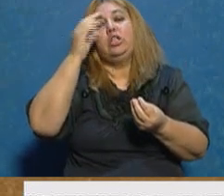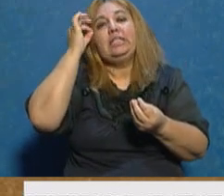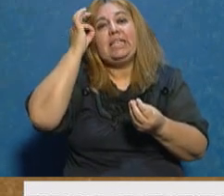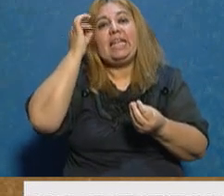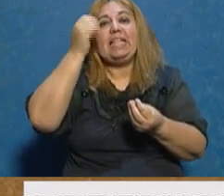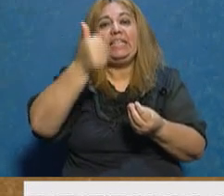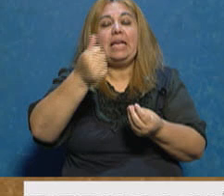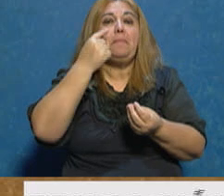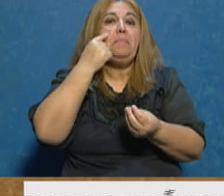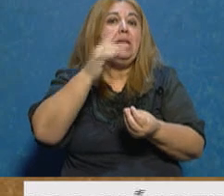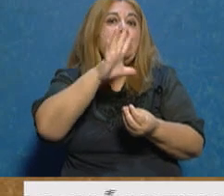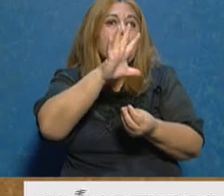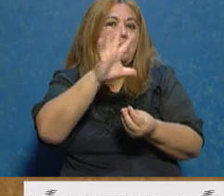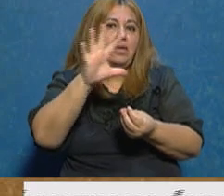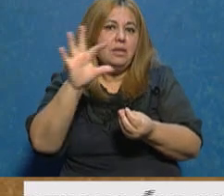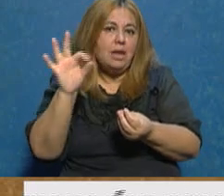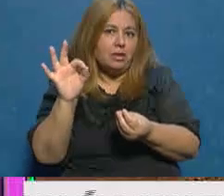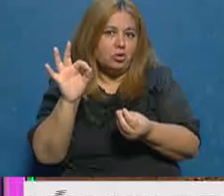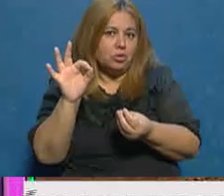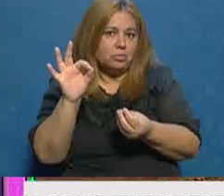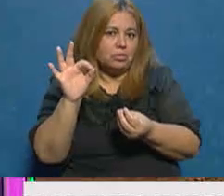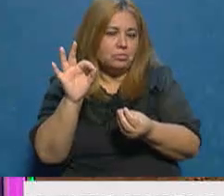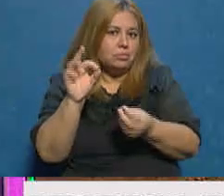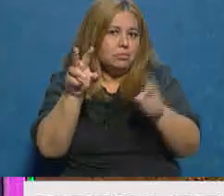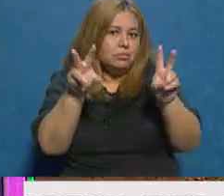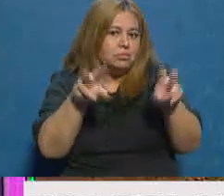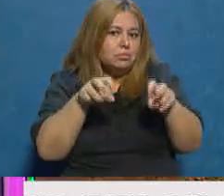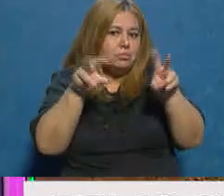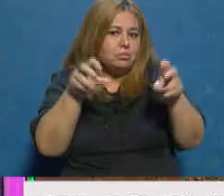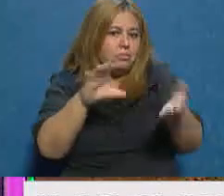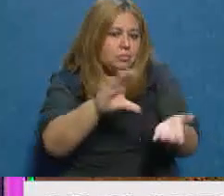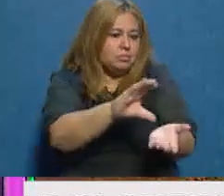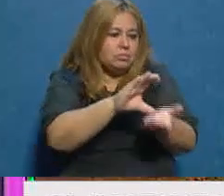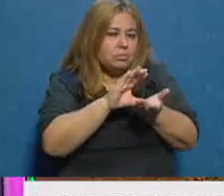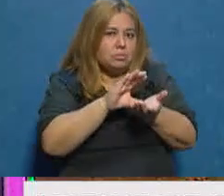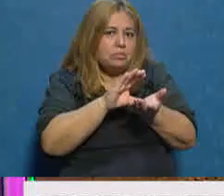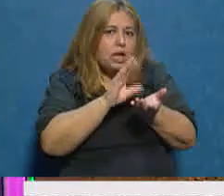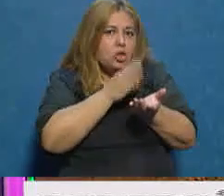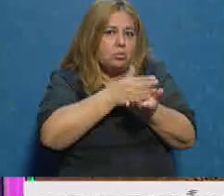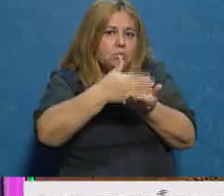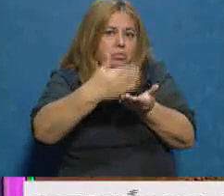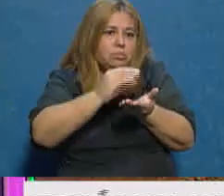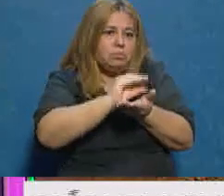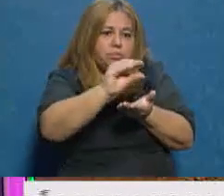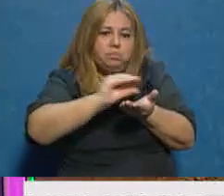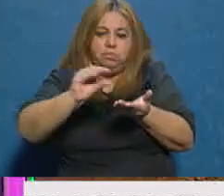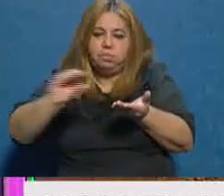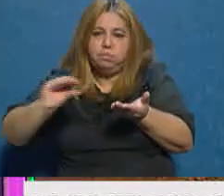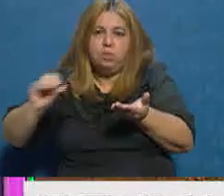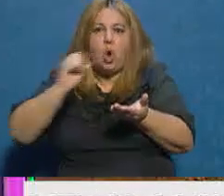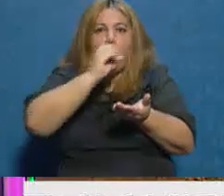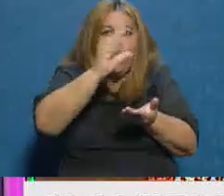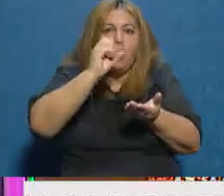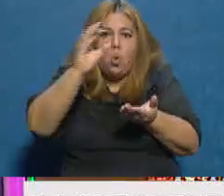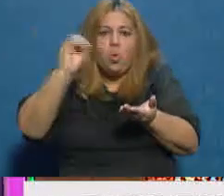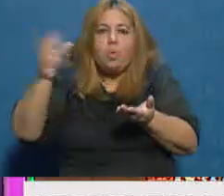pesos. Es una recaudación importante que iba a ser repartida entre los clubes mendocinos. Y en esta siguiente placa